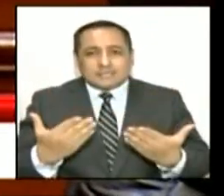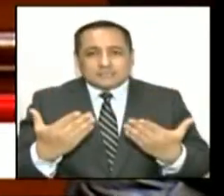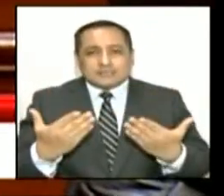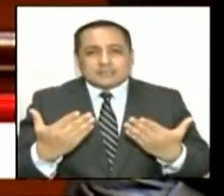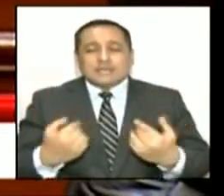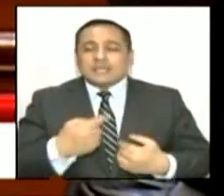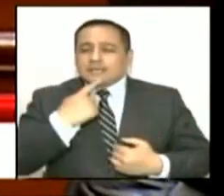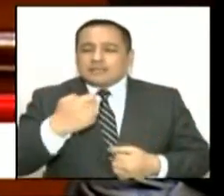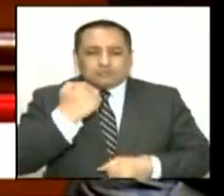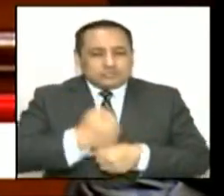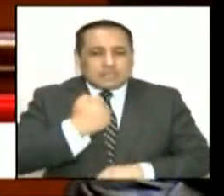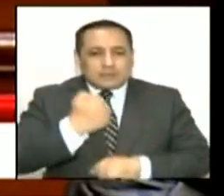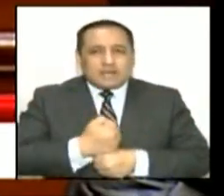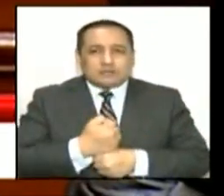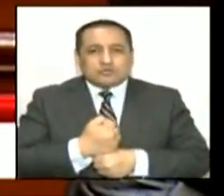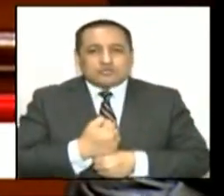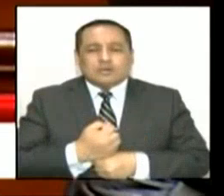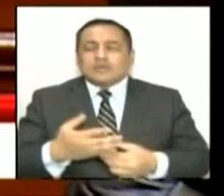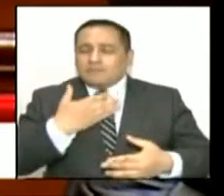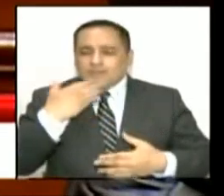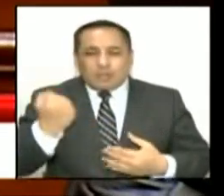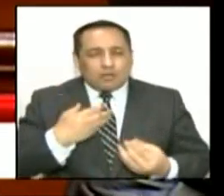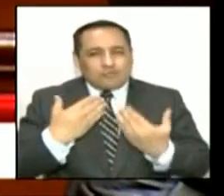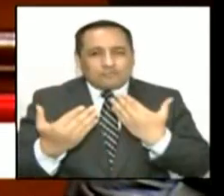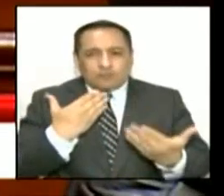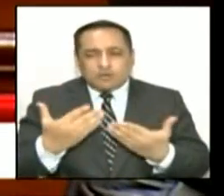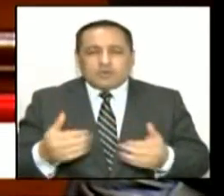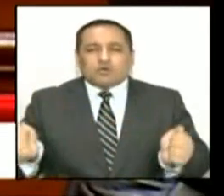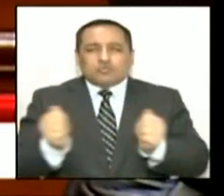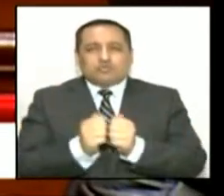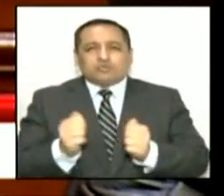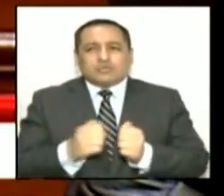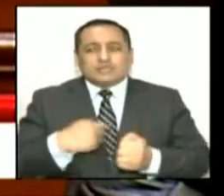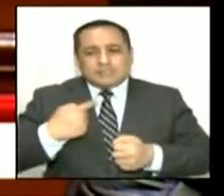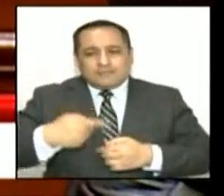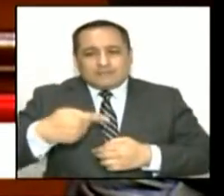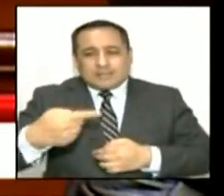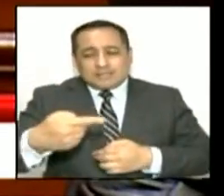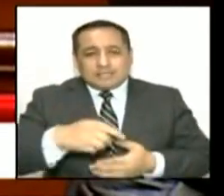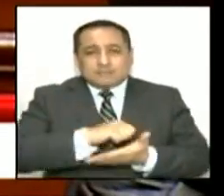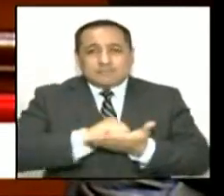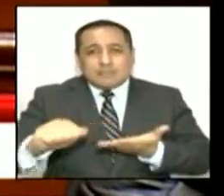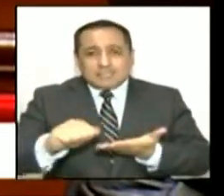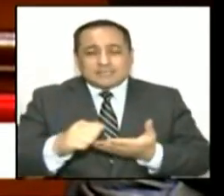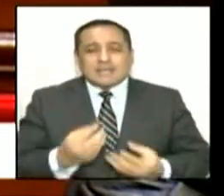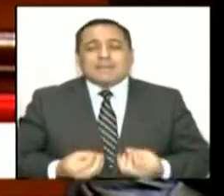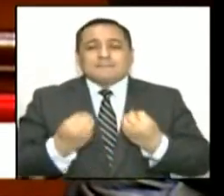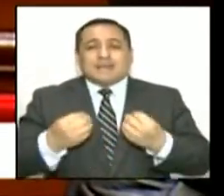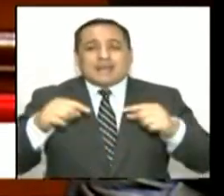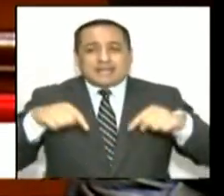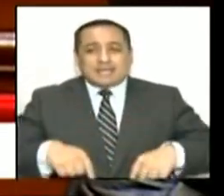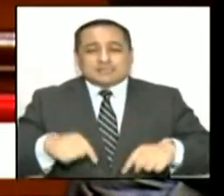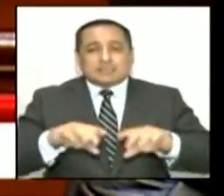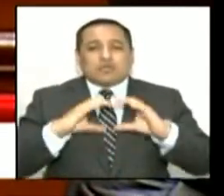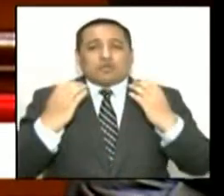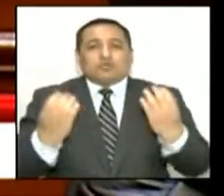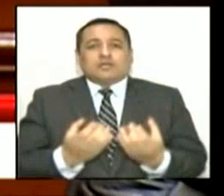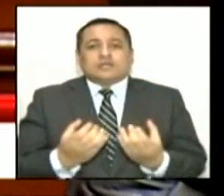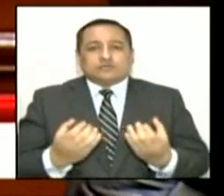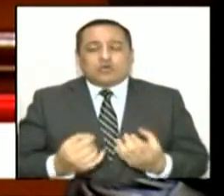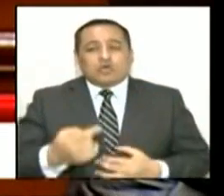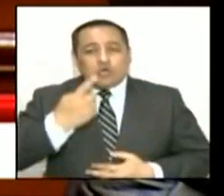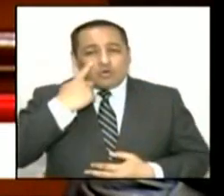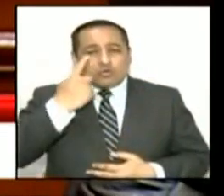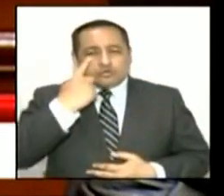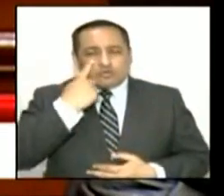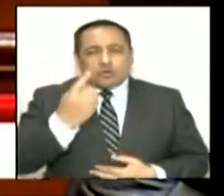y estaremos trabajando de la mejor manera posible durante los próximos meses para hacer que este Congreso sea